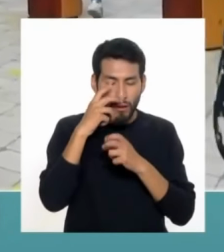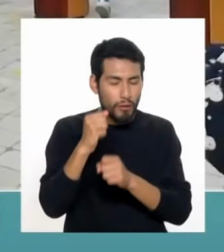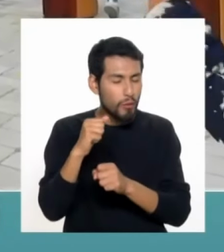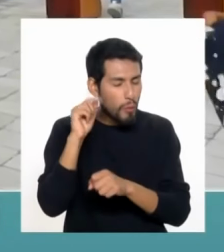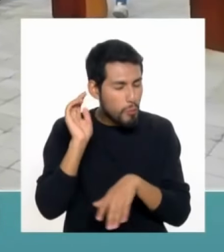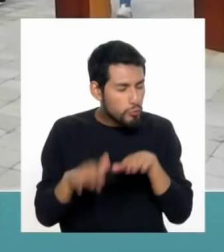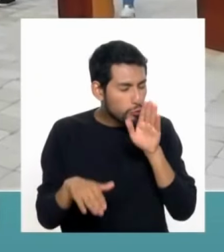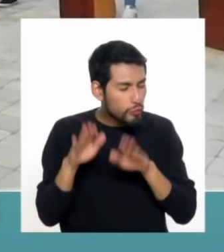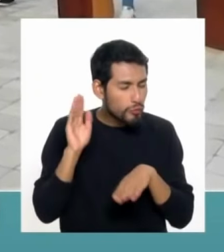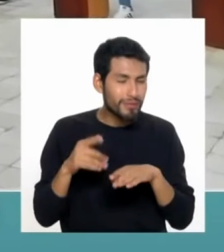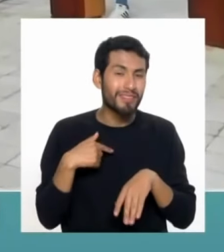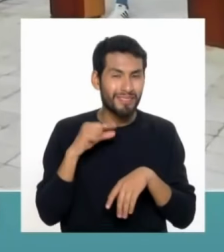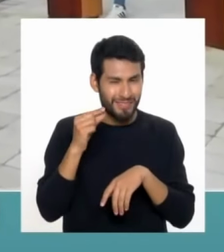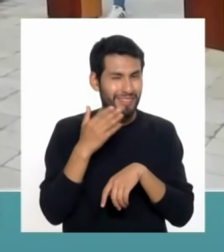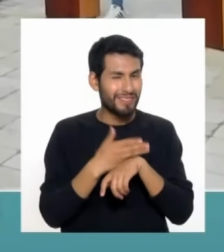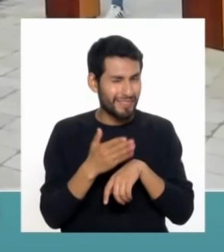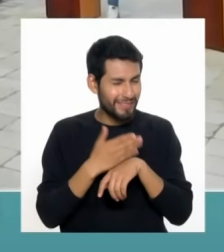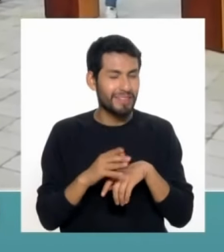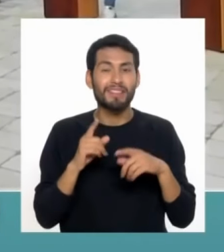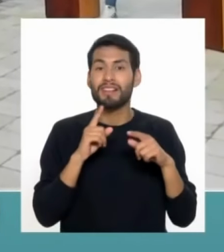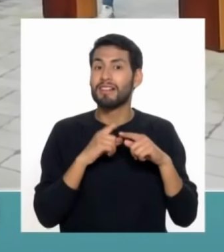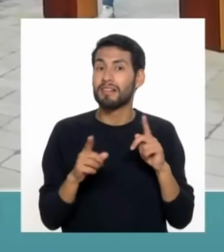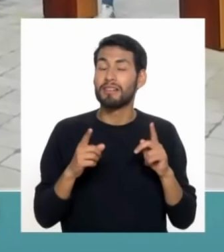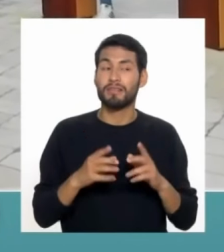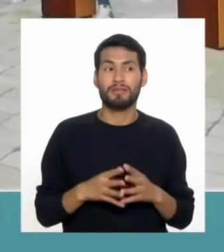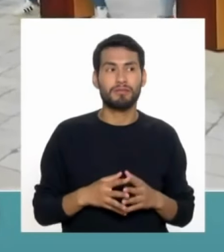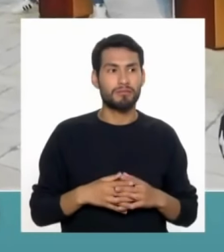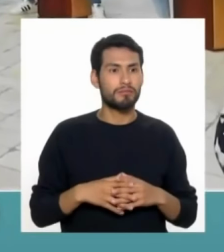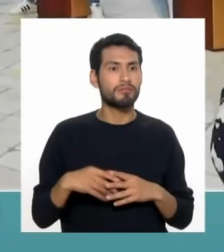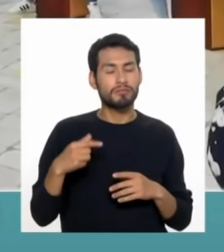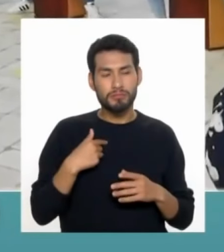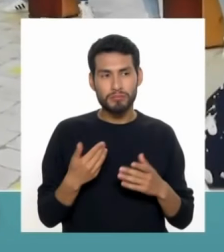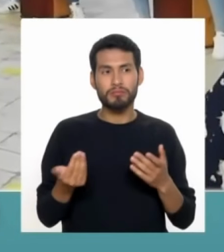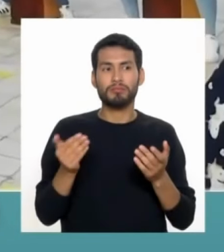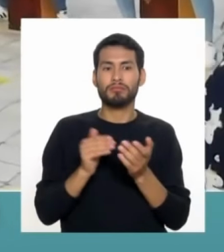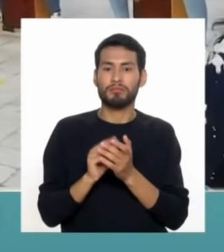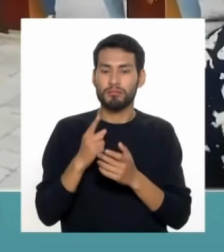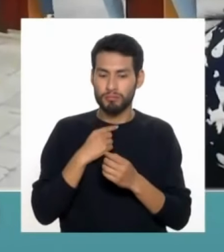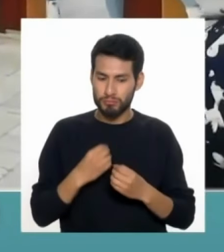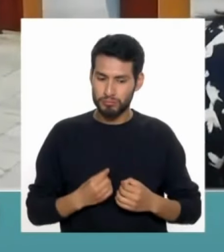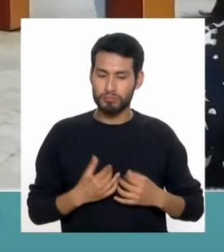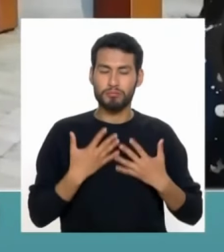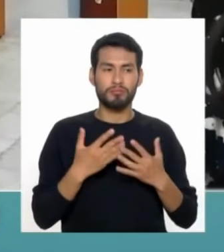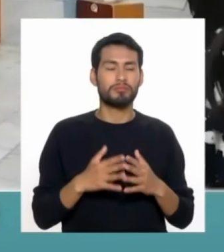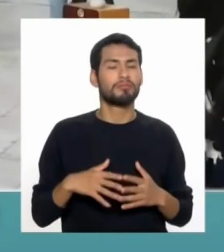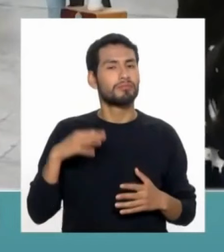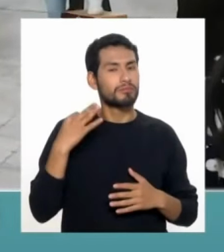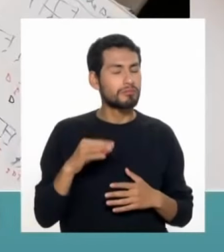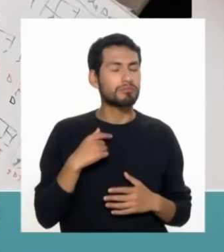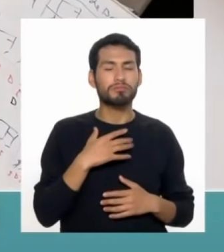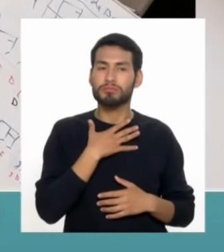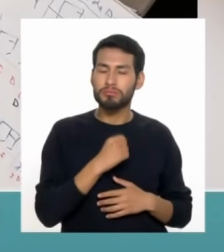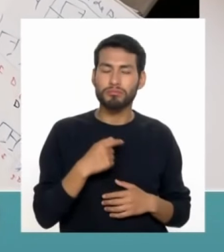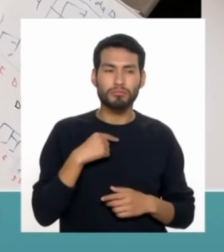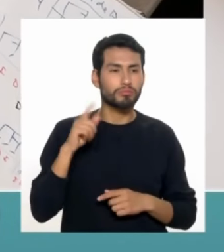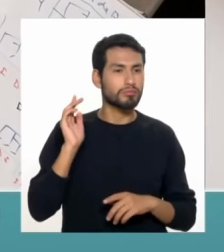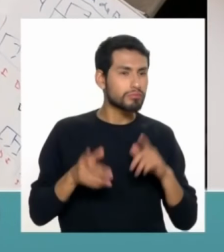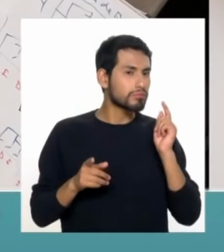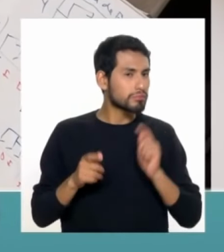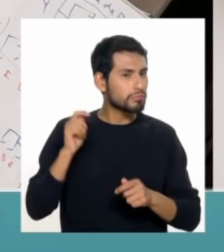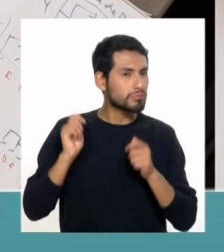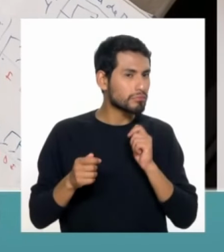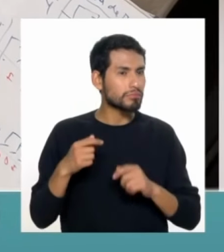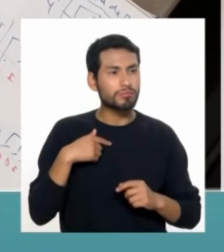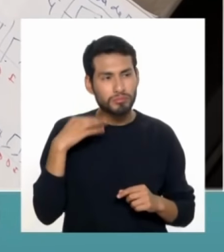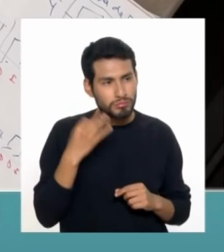repente empecé tarde, pero lo volví a encontrar, ¿no? Entonces siempre me atrajo la percusión, siempre